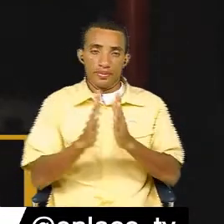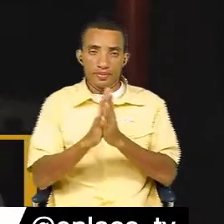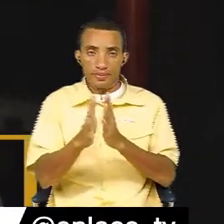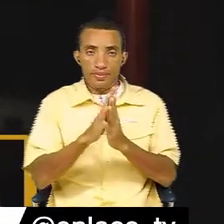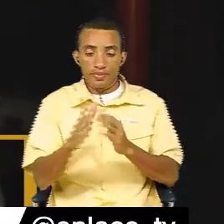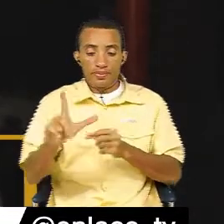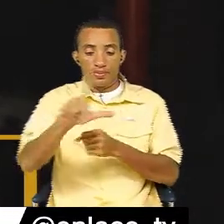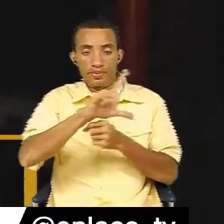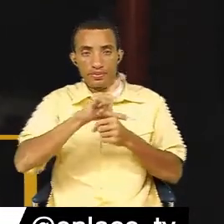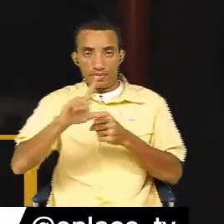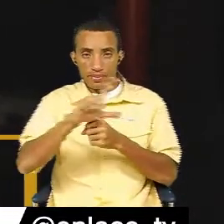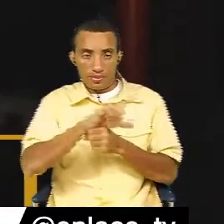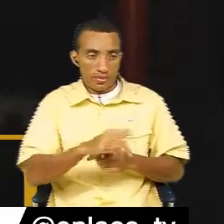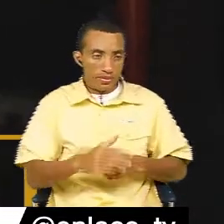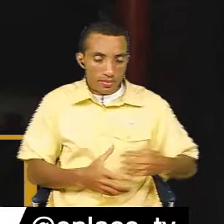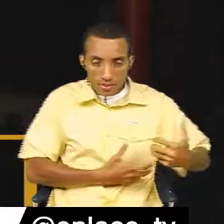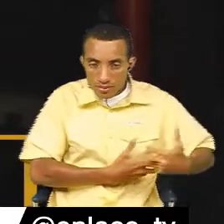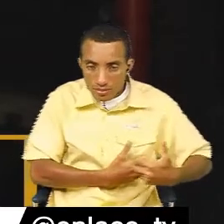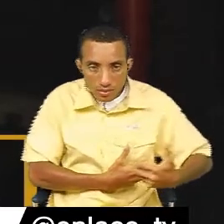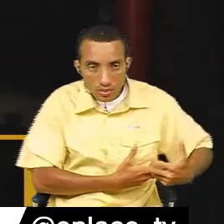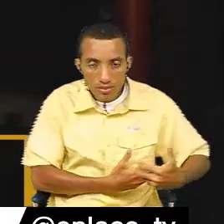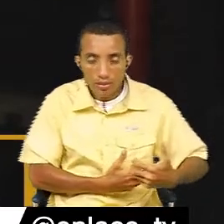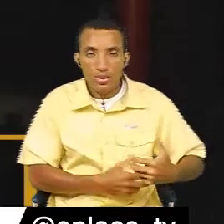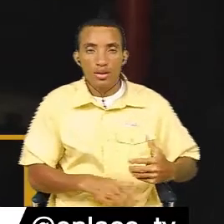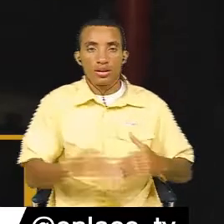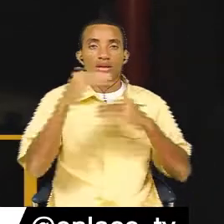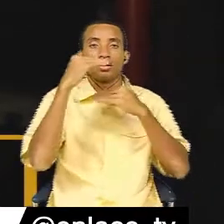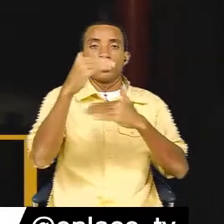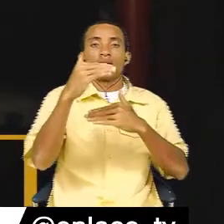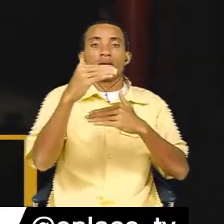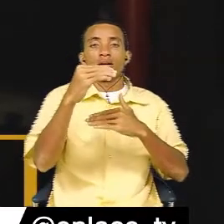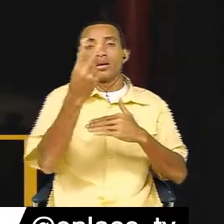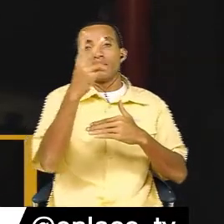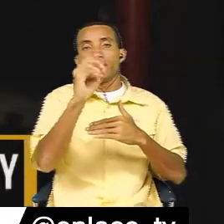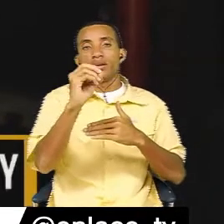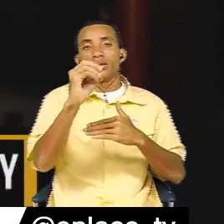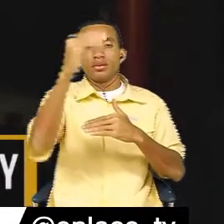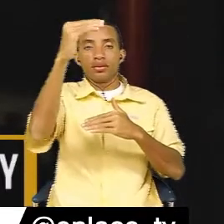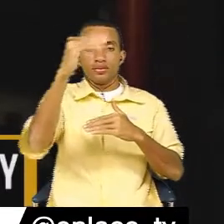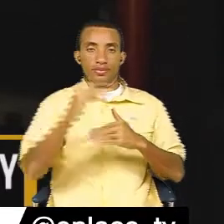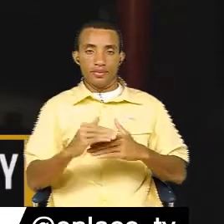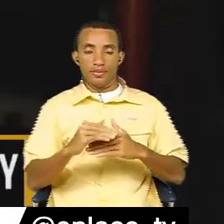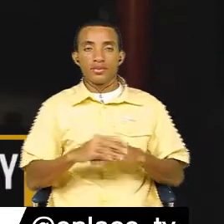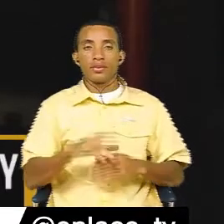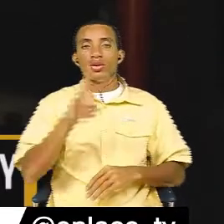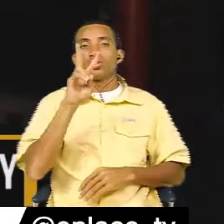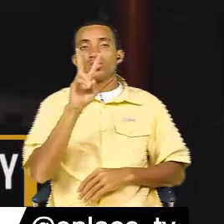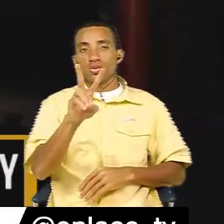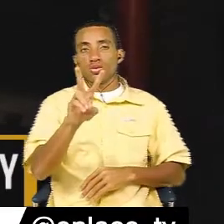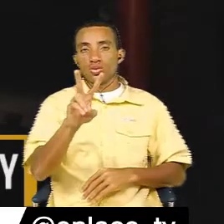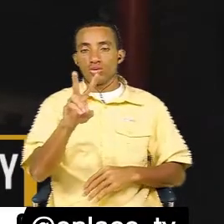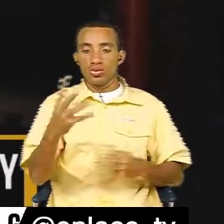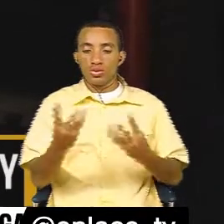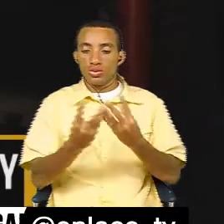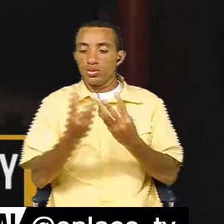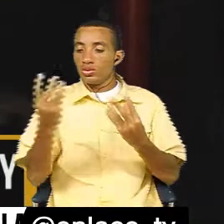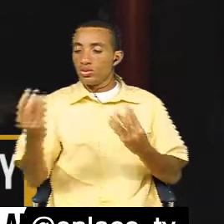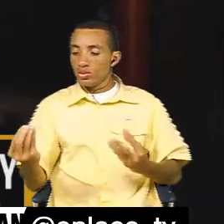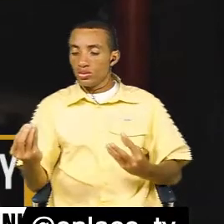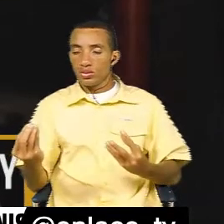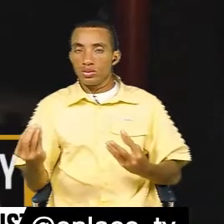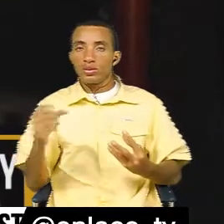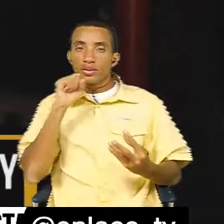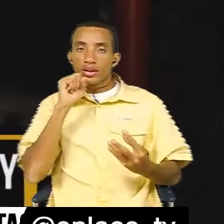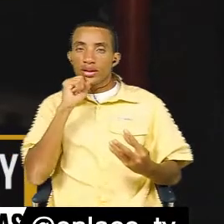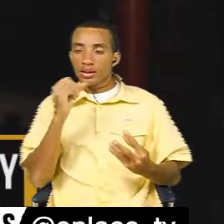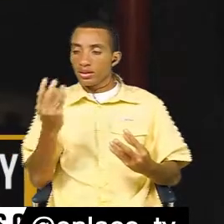Liga Santanderana de Rugby consolidar este torneo de menores de 20 años masculino, en el cual van a participar 2 equipos de Barranca Bermeja y 2 de Bucaramanga. La